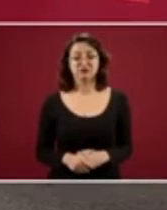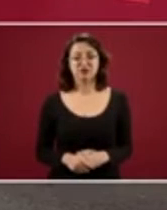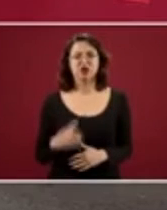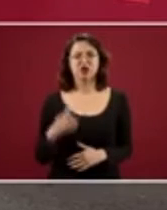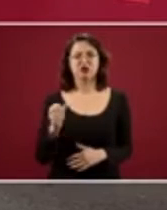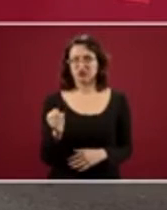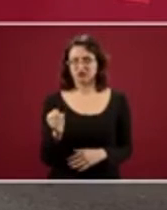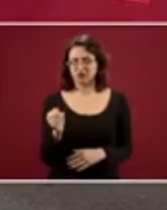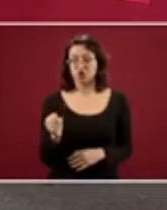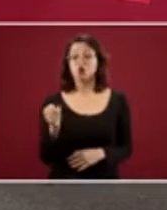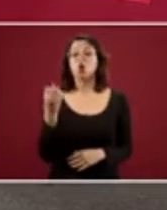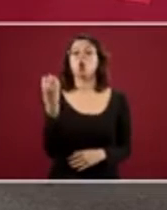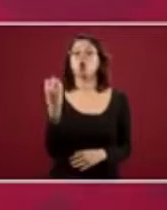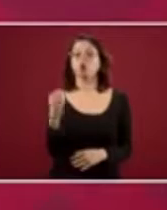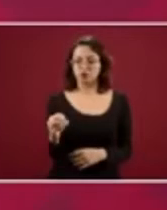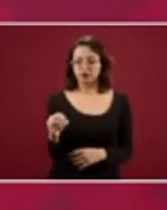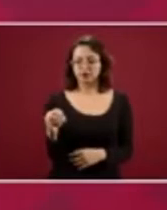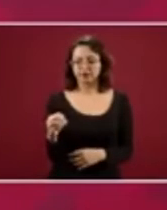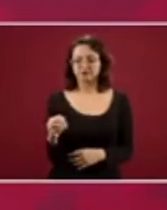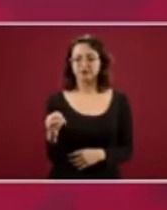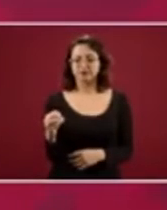octubre,